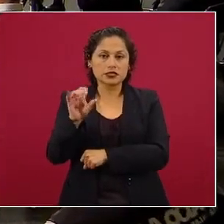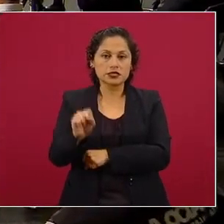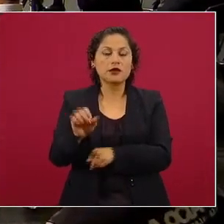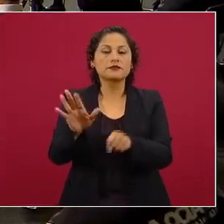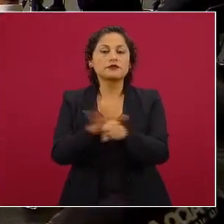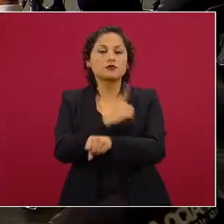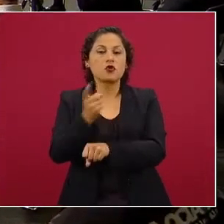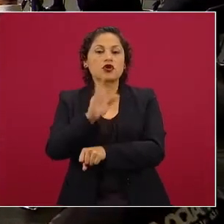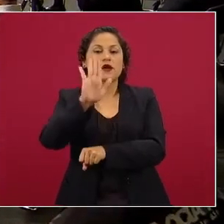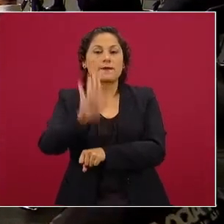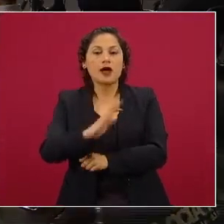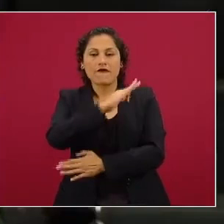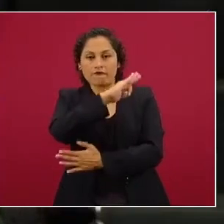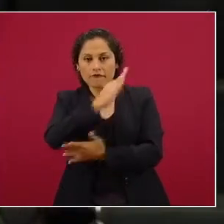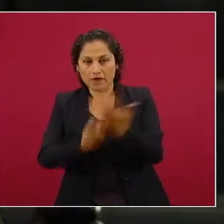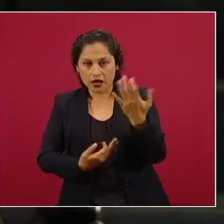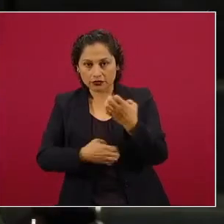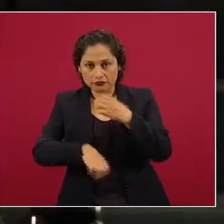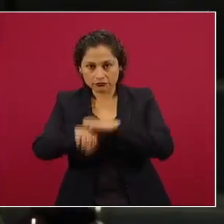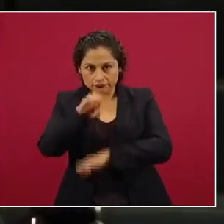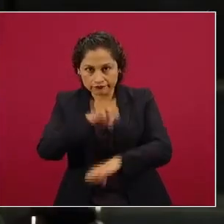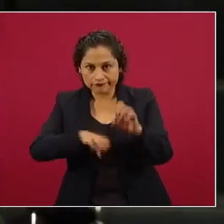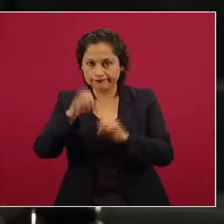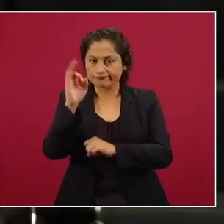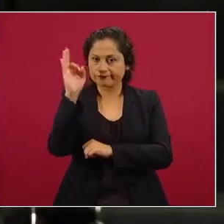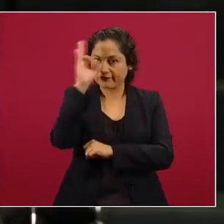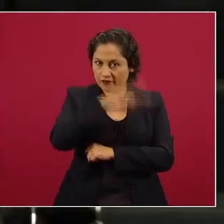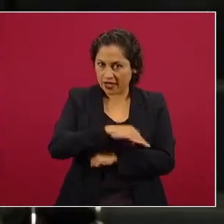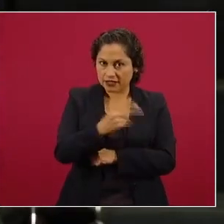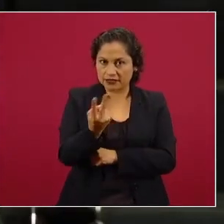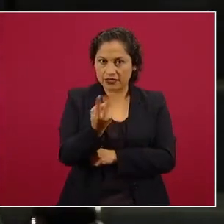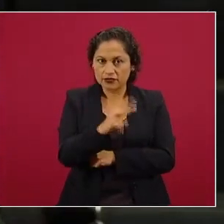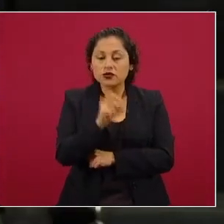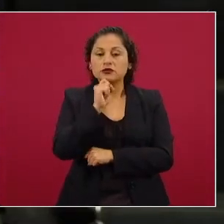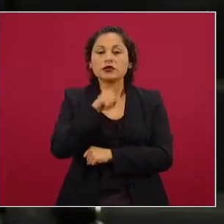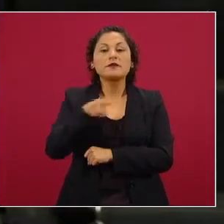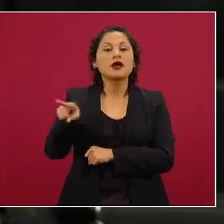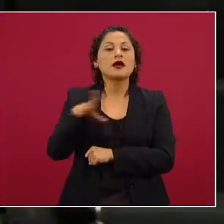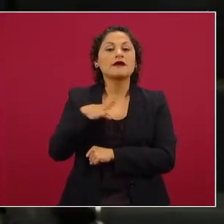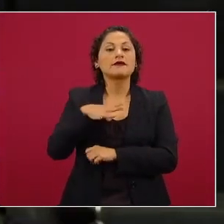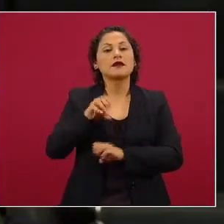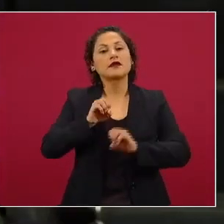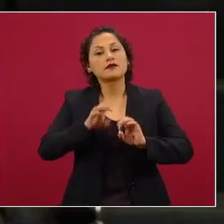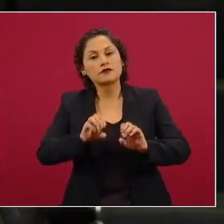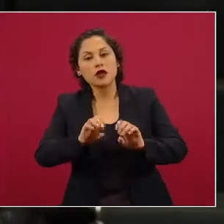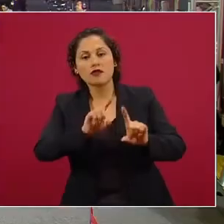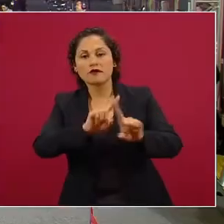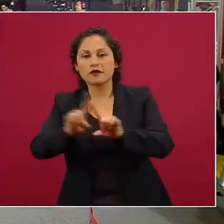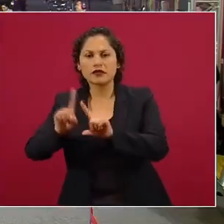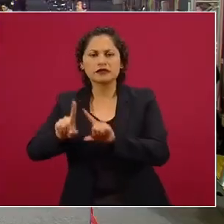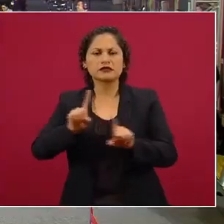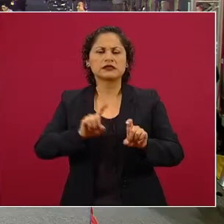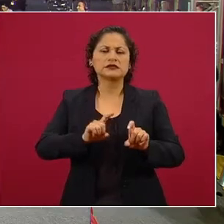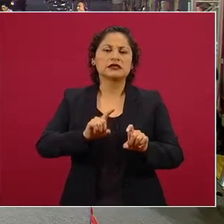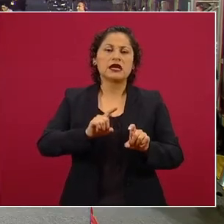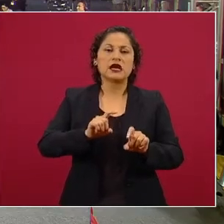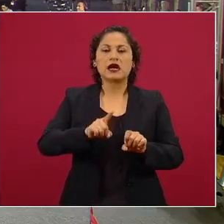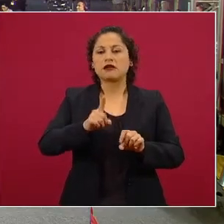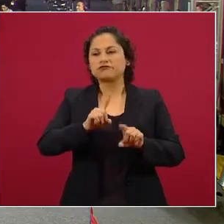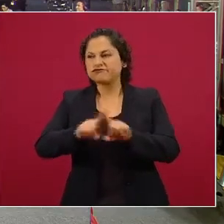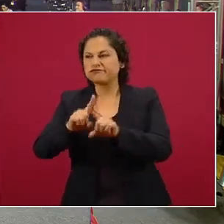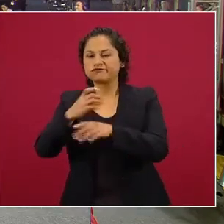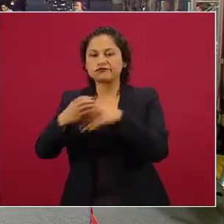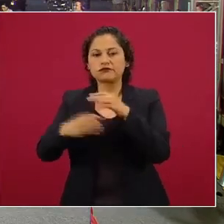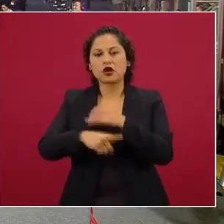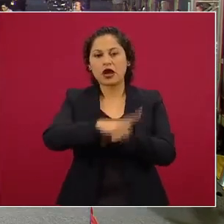y factureras, además de contar con cuentas bancarias, inmuebles y empresas en los Estados Unidos. Gracias. Sí, miren, no